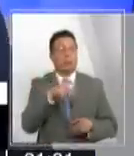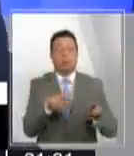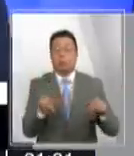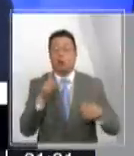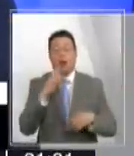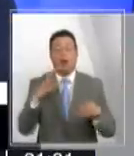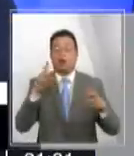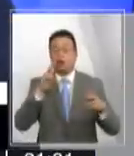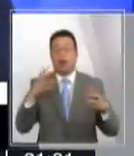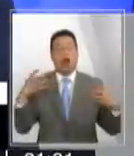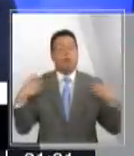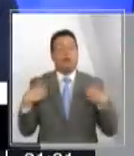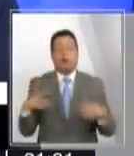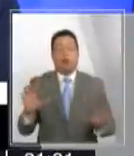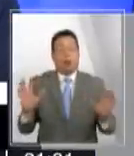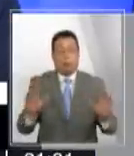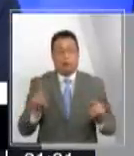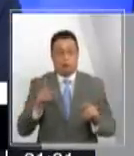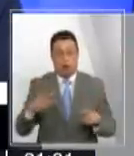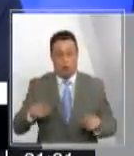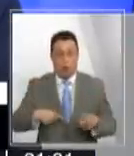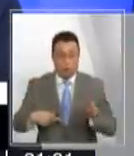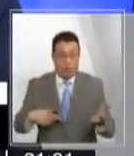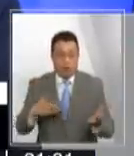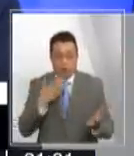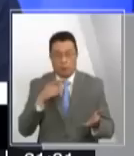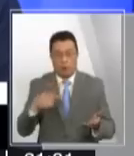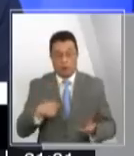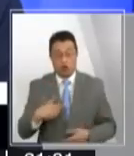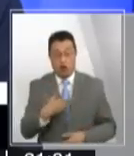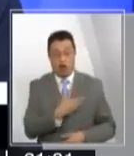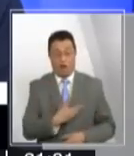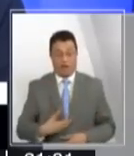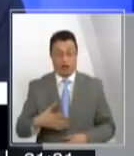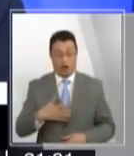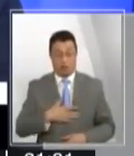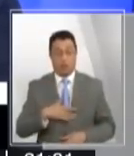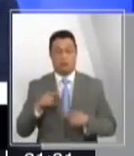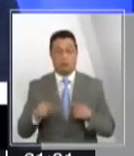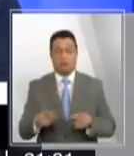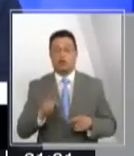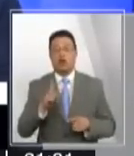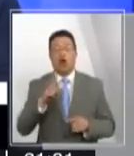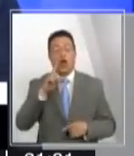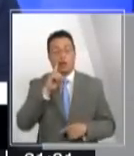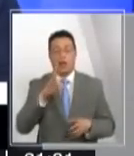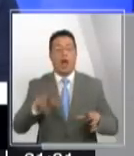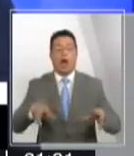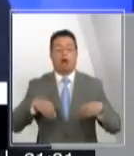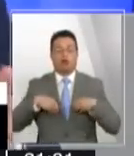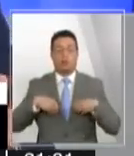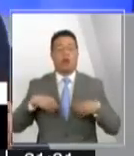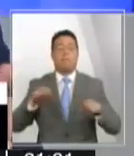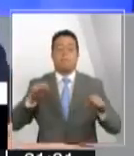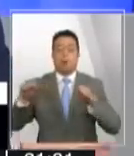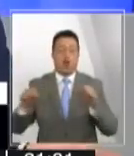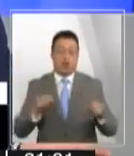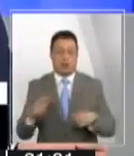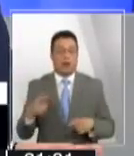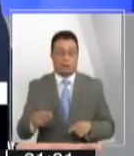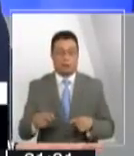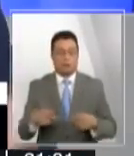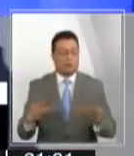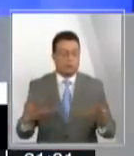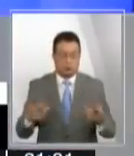ninguna responsabilidad, y un gobierno, mi gobierno, que ha hecho escuela de no querer asumir responsabilidades políticas, ni permitir que éstas se